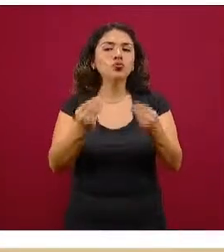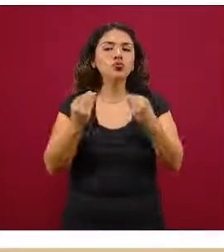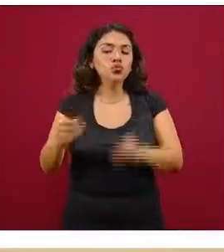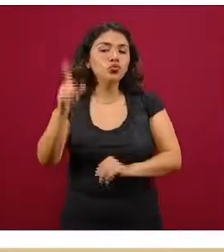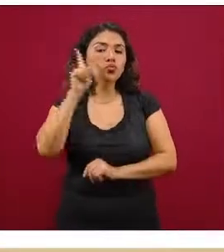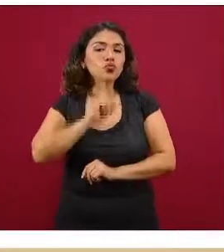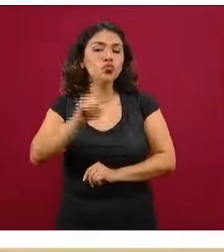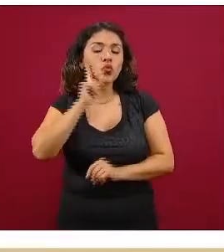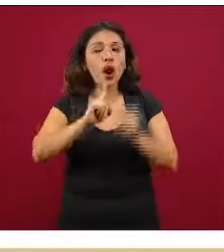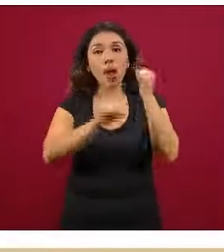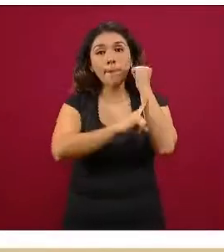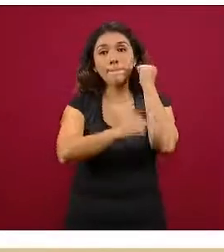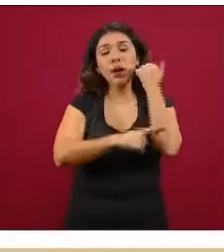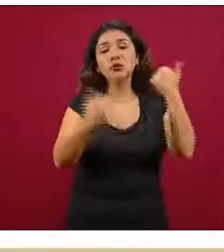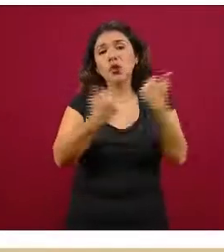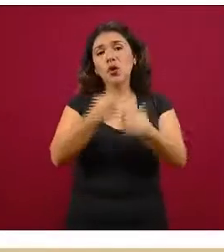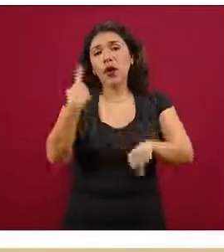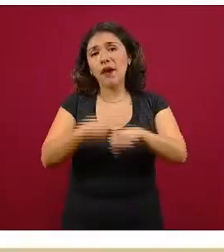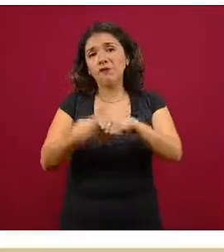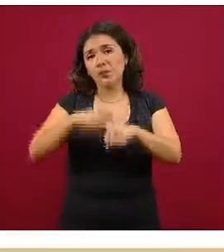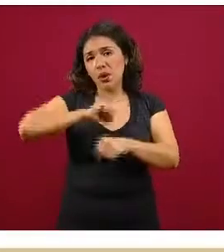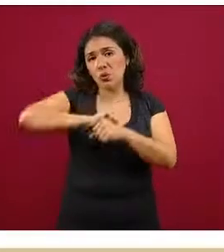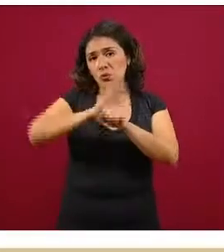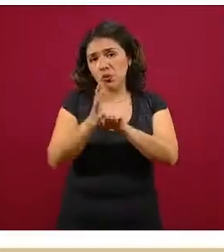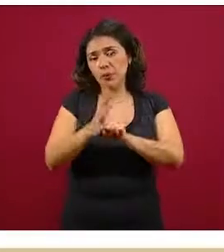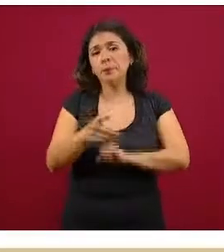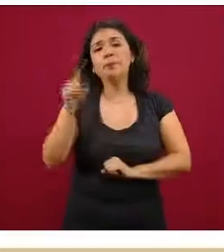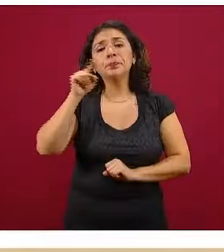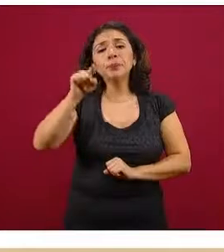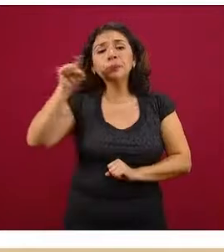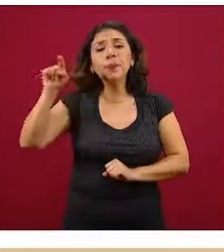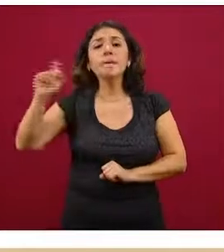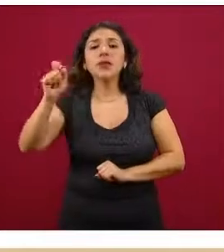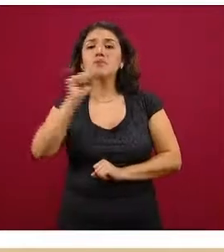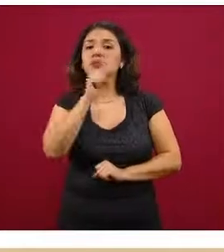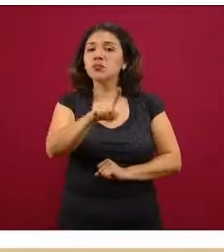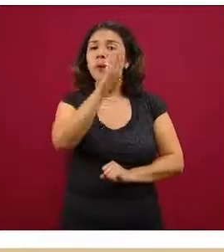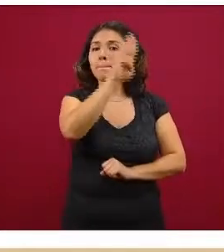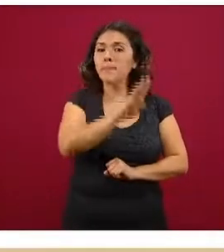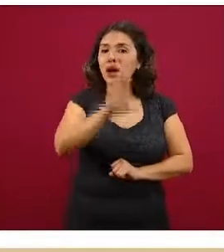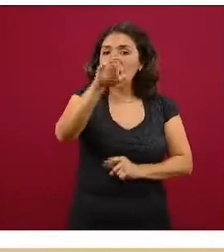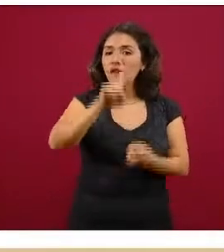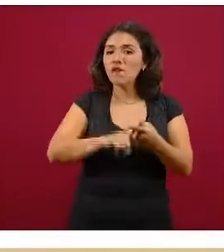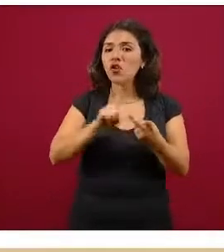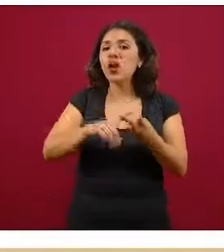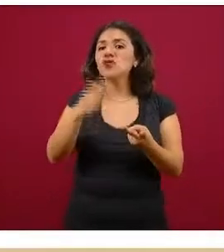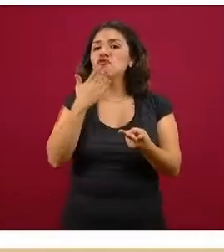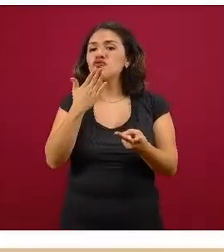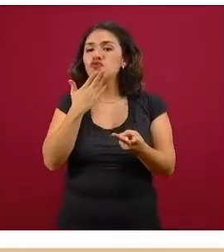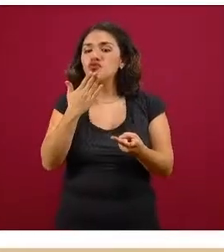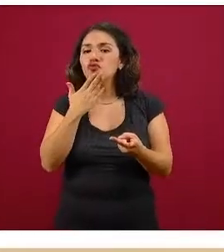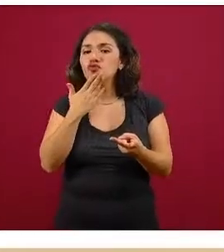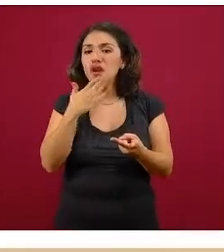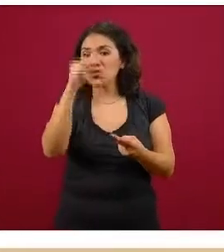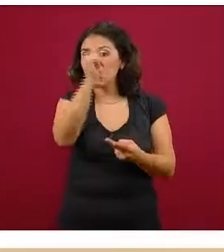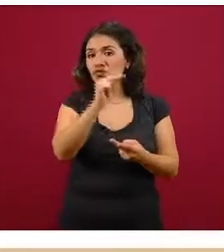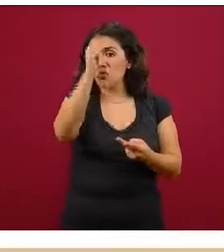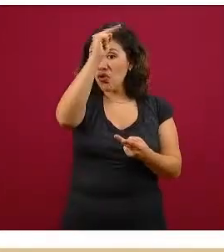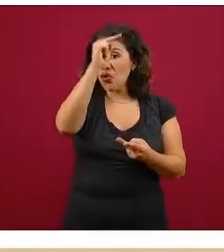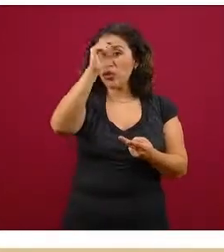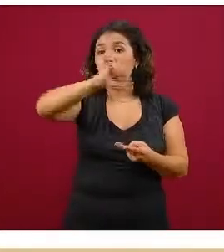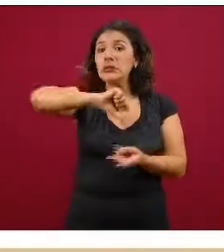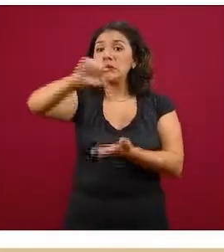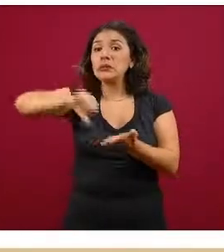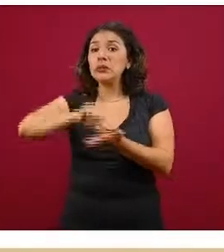cantidad de mujeres embarazadas confirmadas están precisamente en Baja California, en Sonora, en la zona noroeste, en la zona